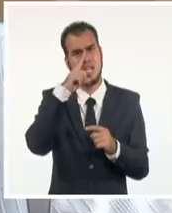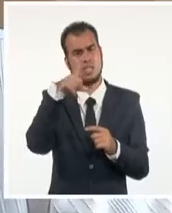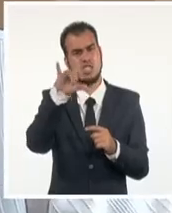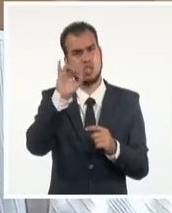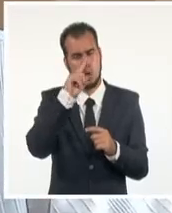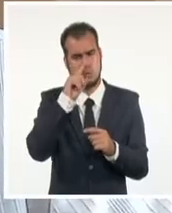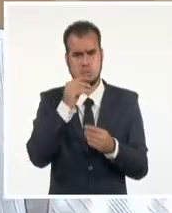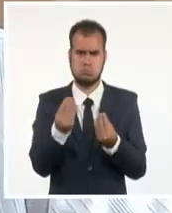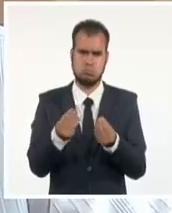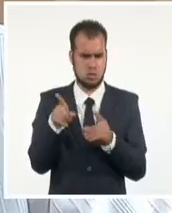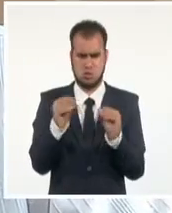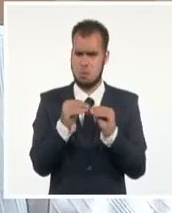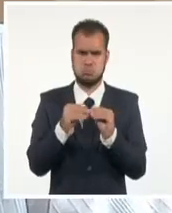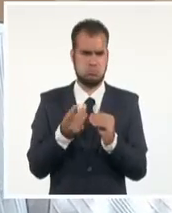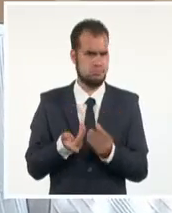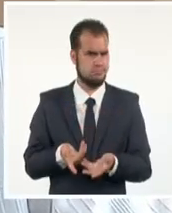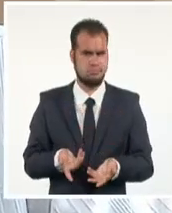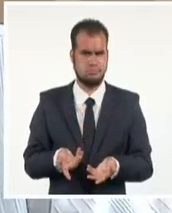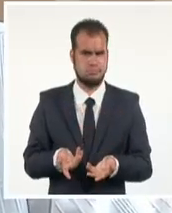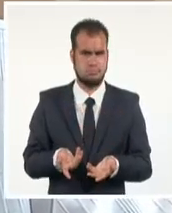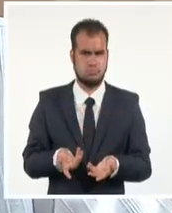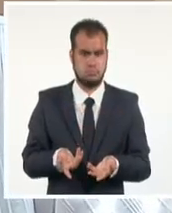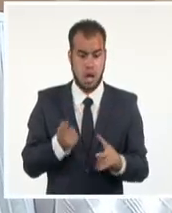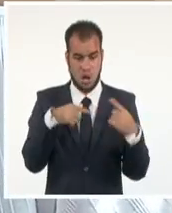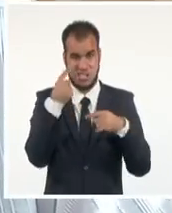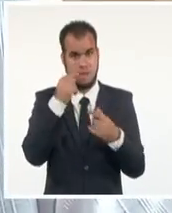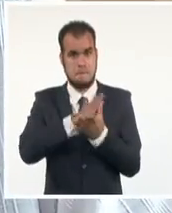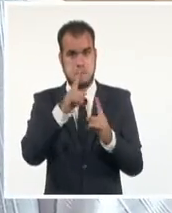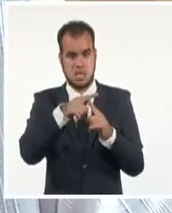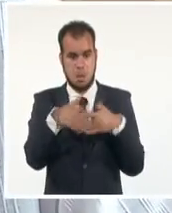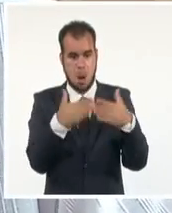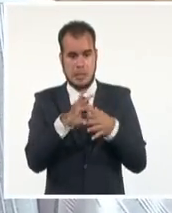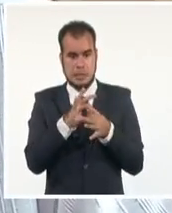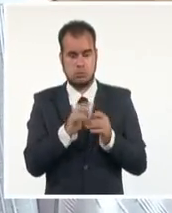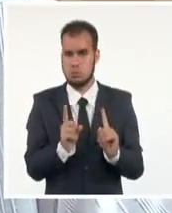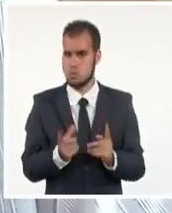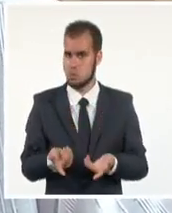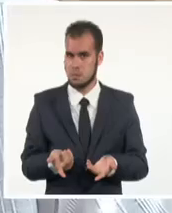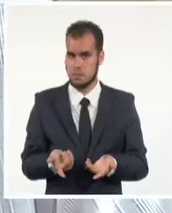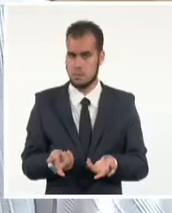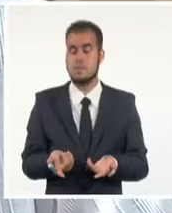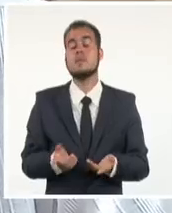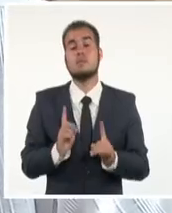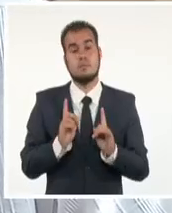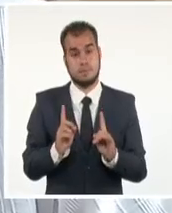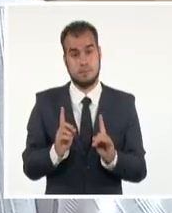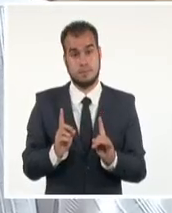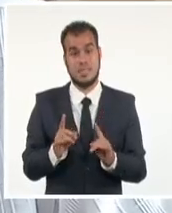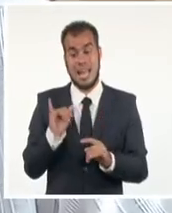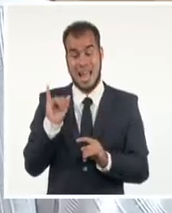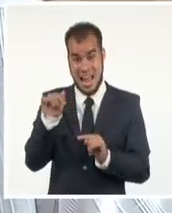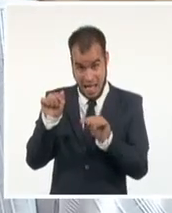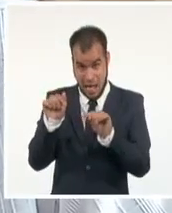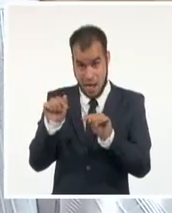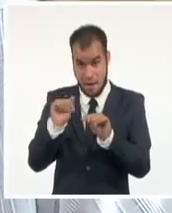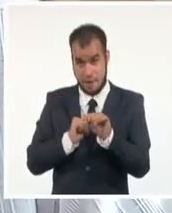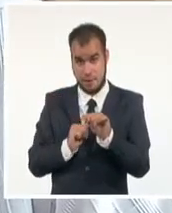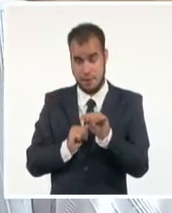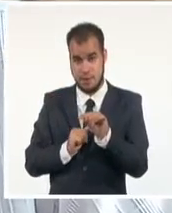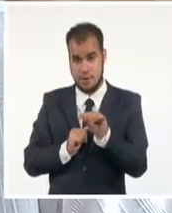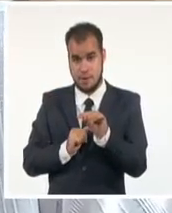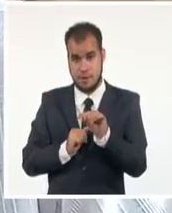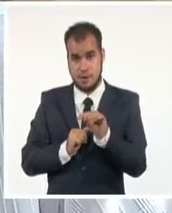se restablecen los vuelos charter que Trump suspendió en agosto de 2020 para frenar los viajes de los propios estadounidenses? ¿Por